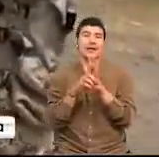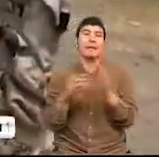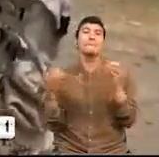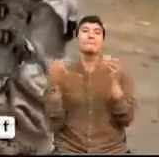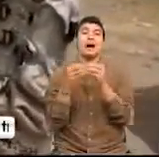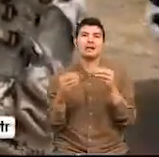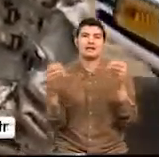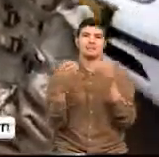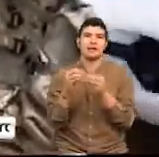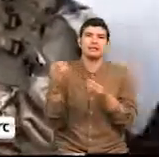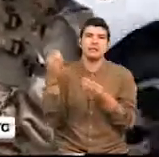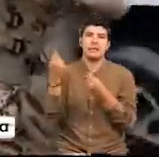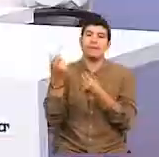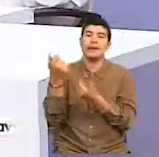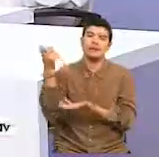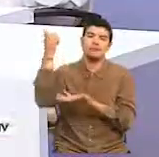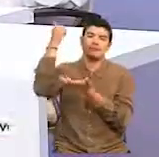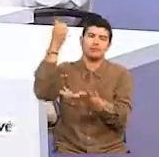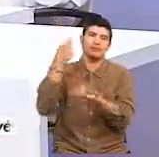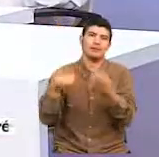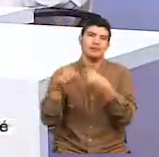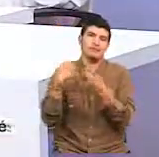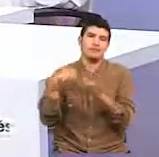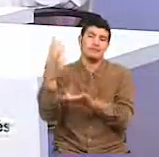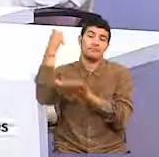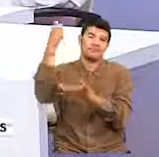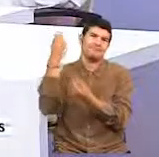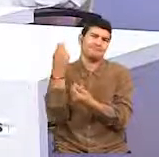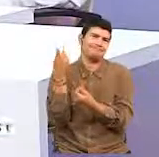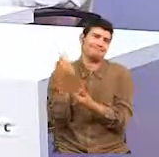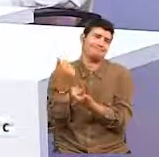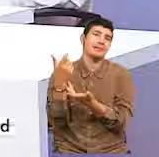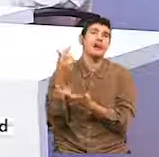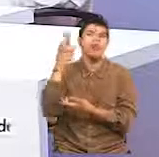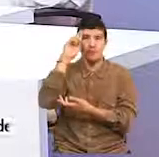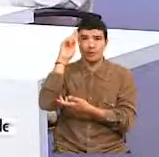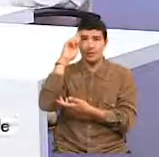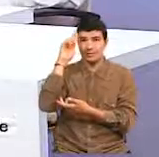más dividendos genera, y por eso es que de ahí